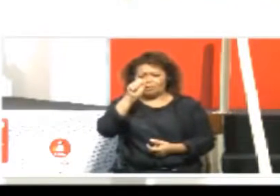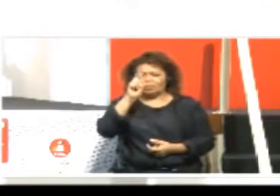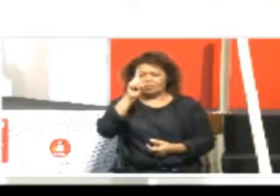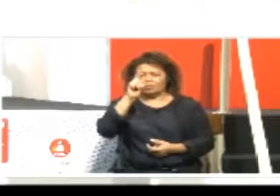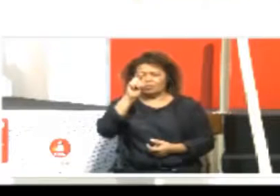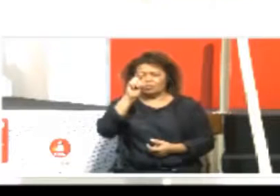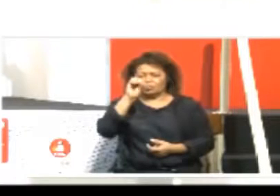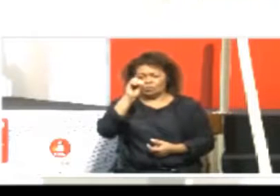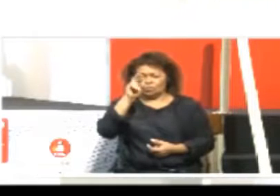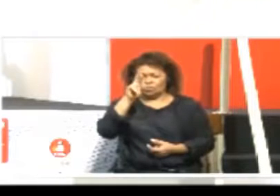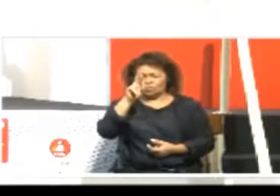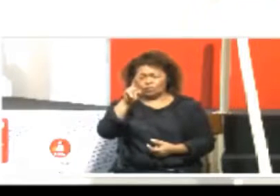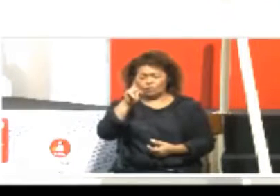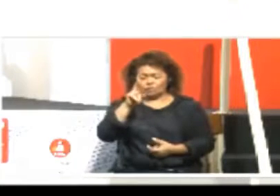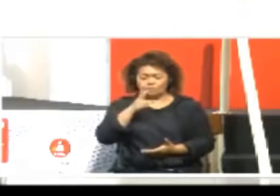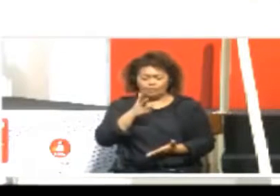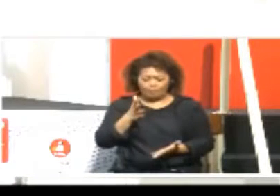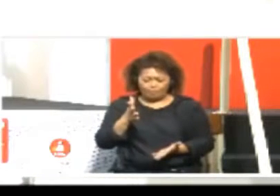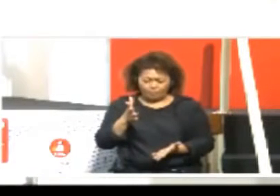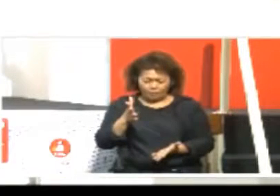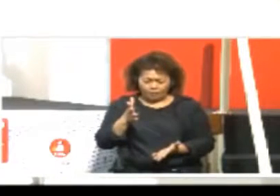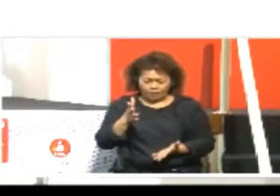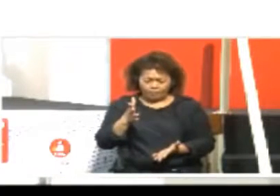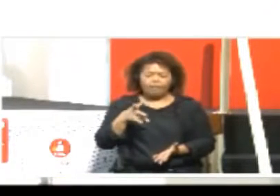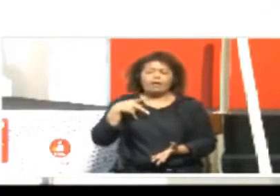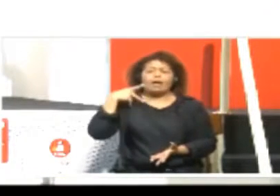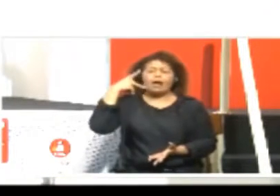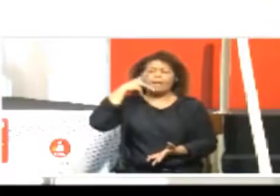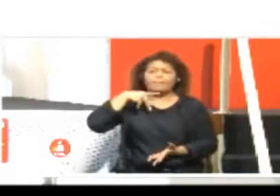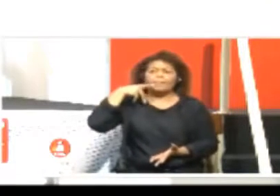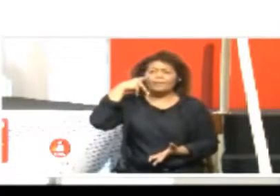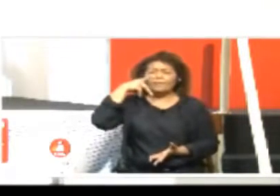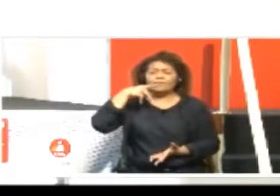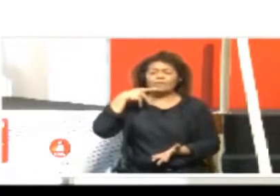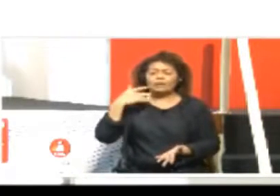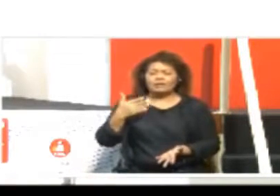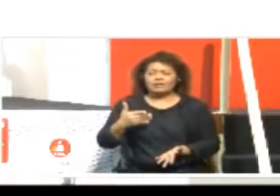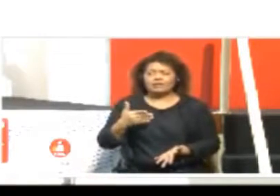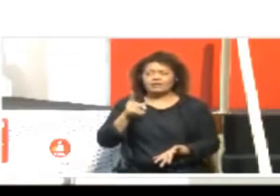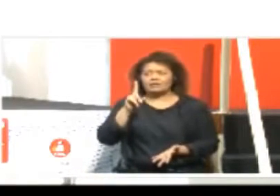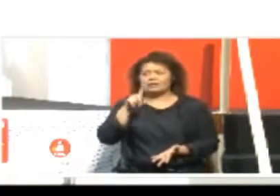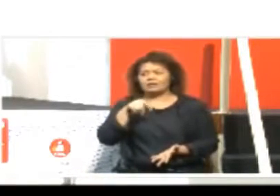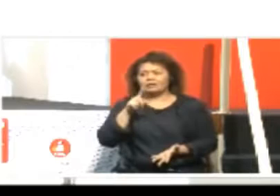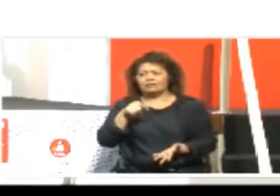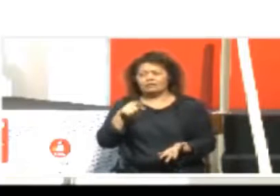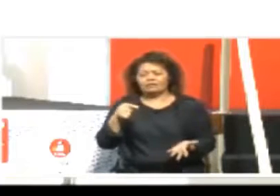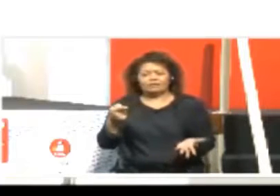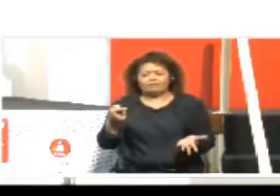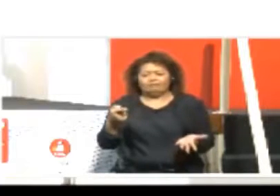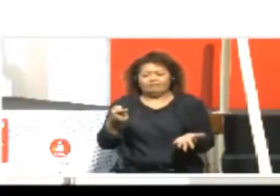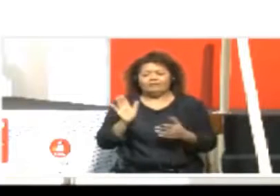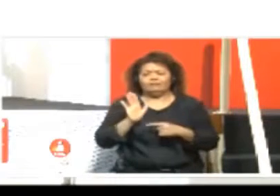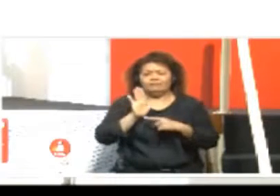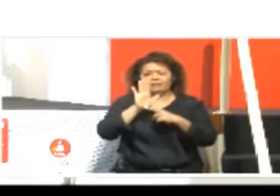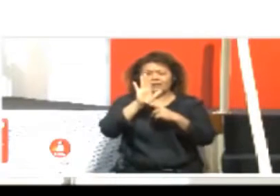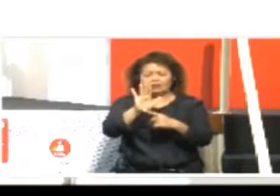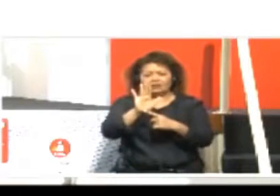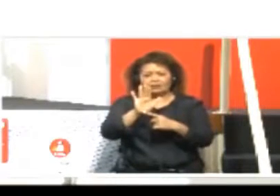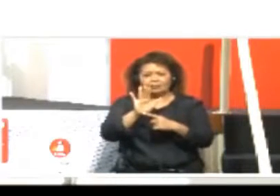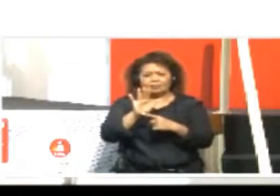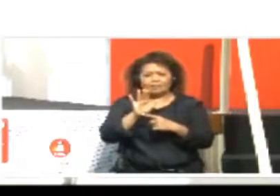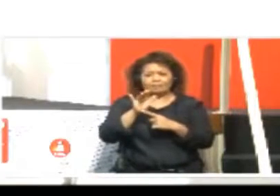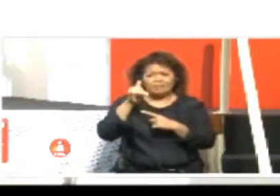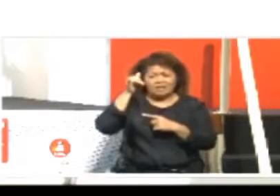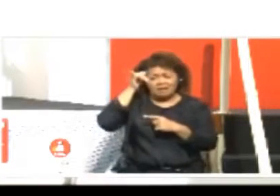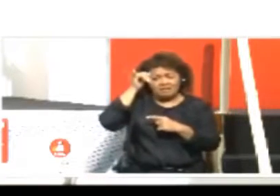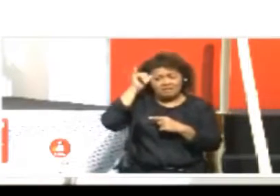Entonces, es que la política que se pasó para evitar los riesgos fiscales no tuvo ningún efecto en los municipios